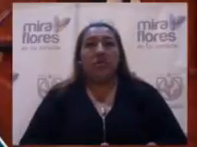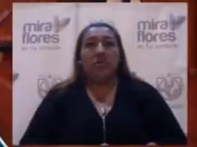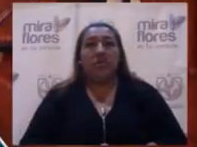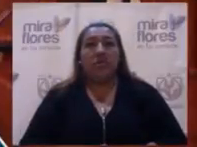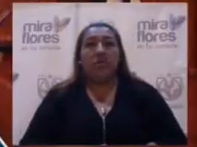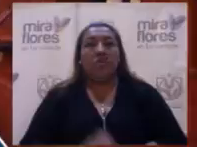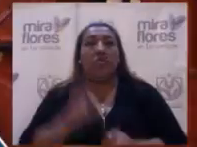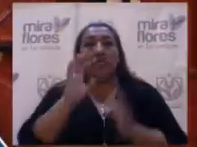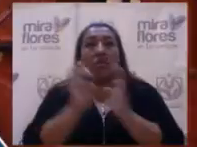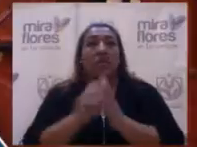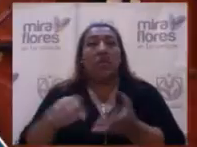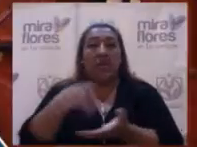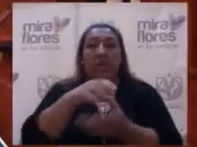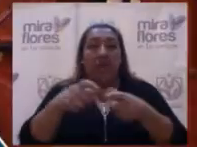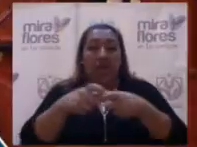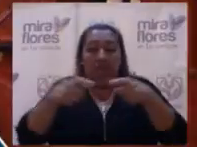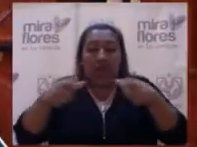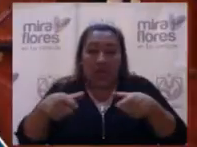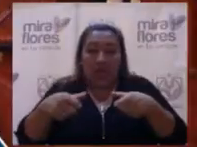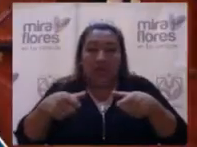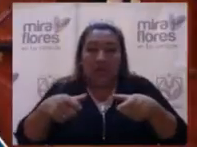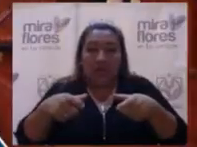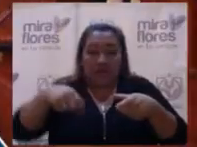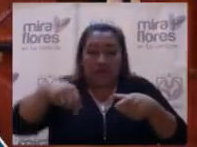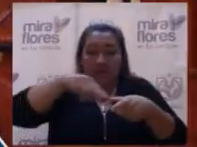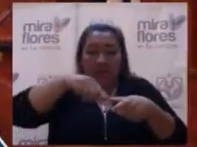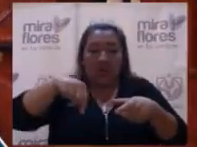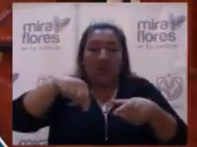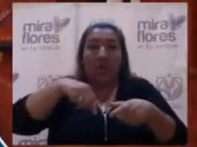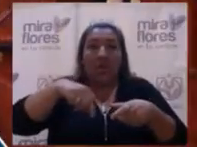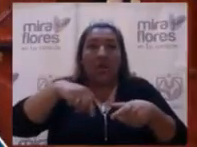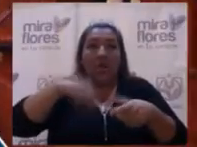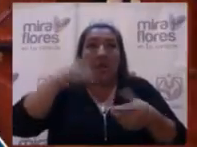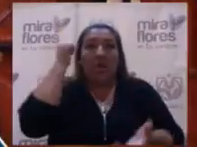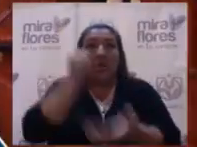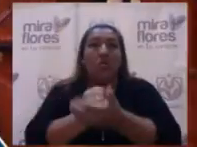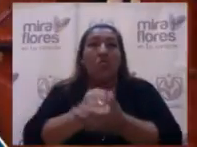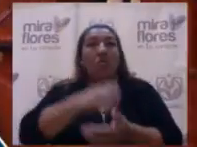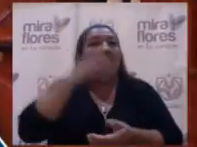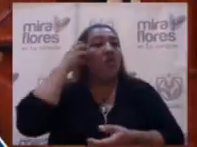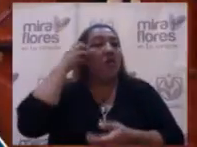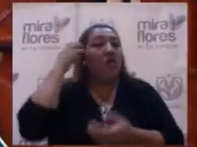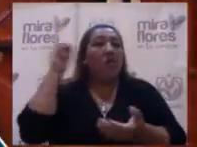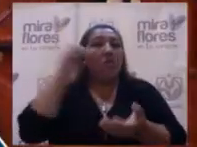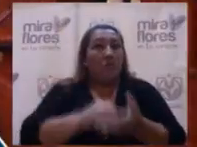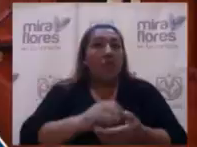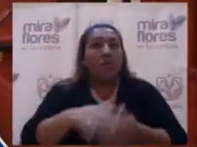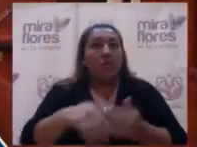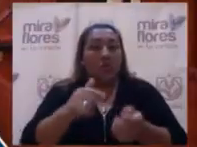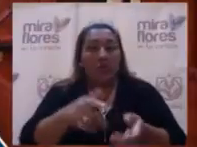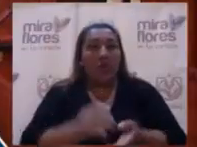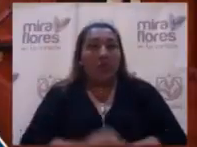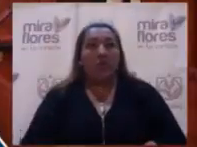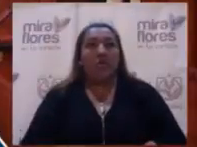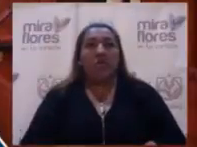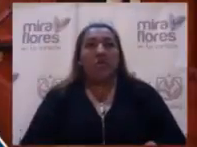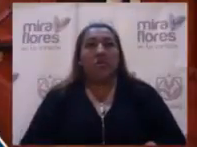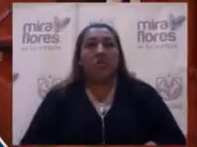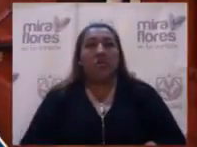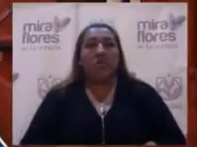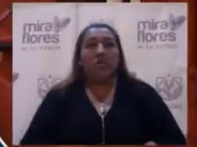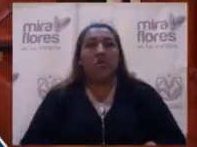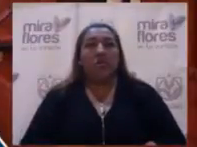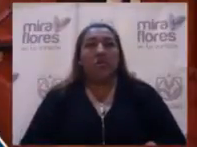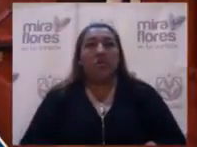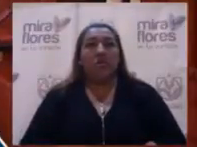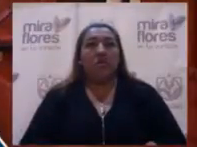en el centro del campo va a estar el escudo de Miraflores, que se va a poner como parte de lo que va a haber ahí. ¿Quiénes